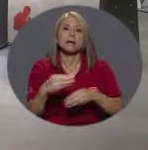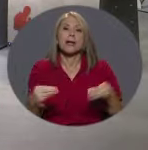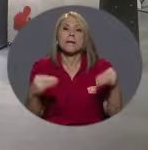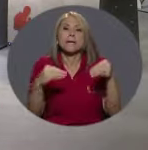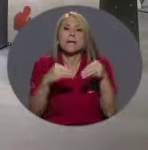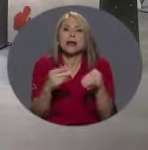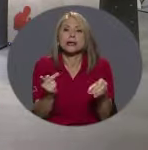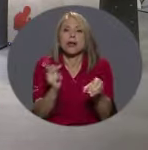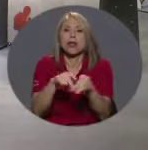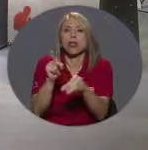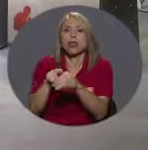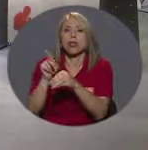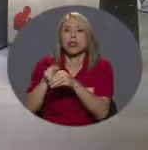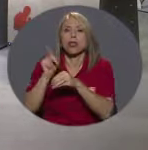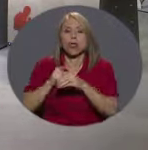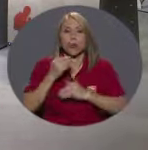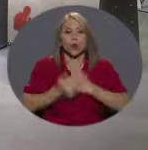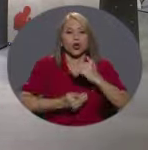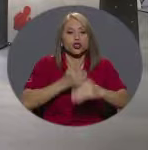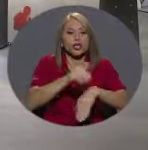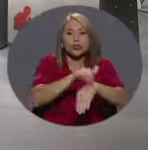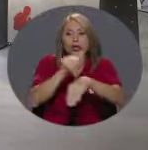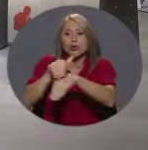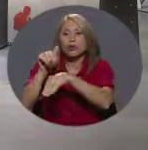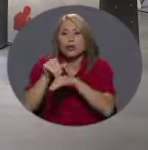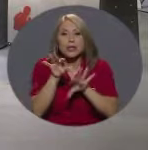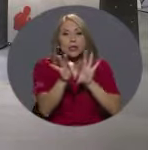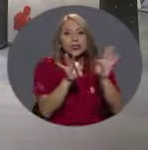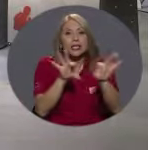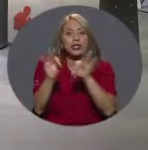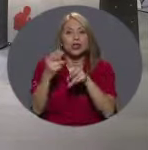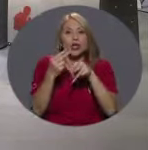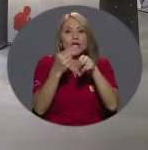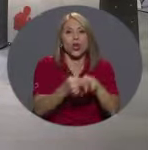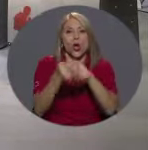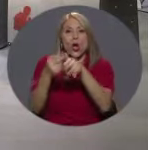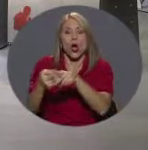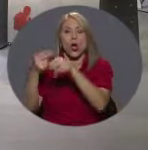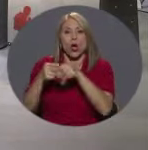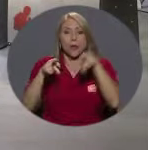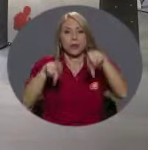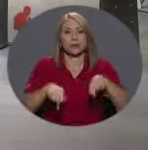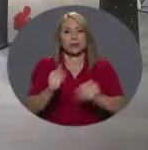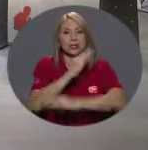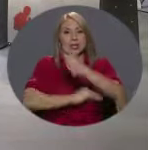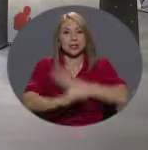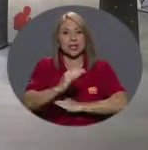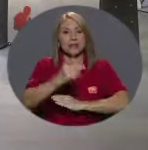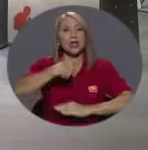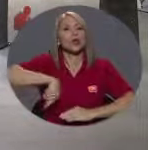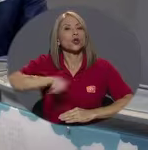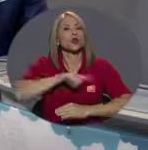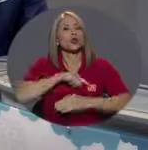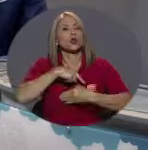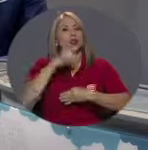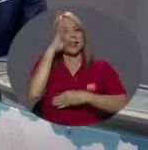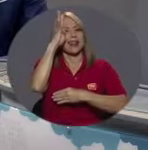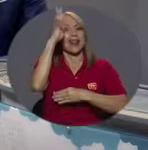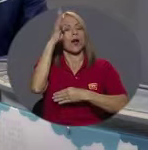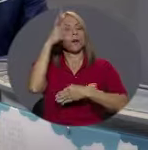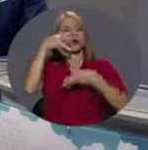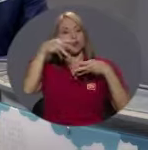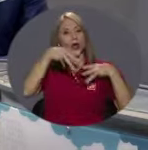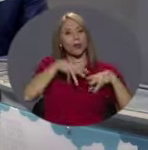cual tuviera mayor participación en los procesos de reclutamiento y selección y nombramiento de las personas con discapacidad. Nosotros creamos